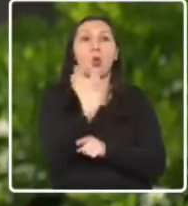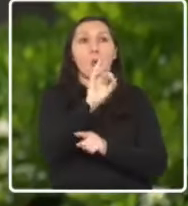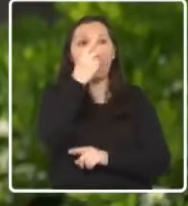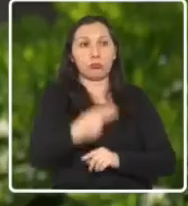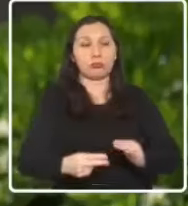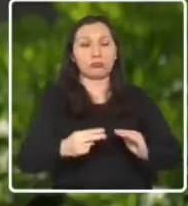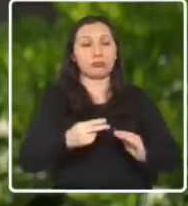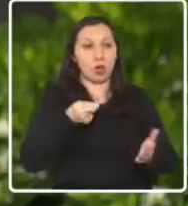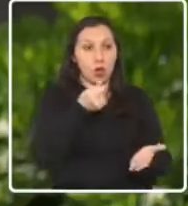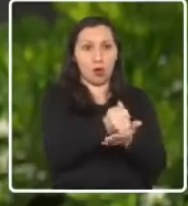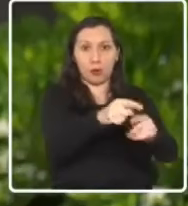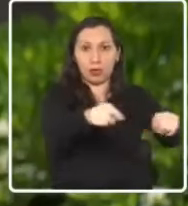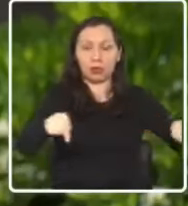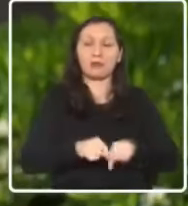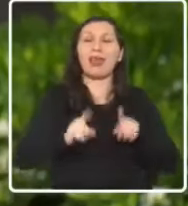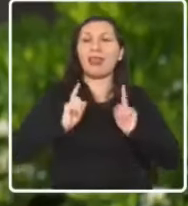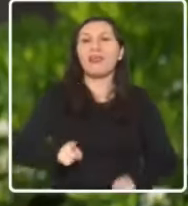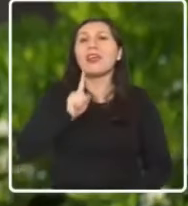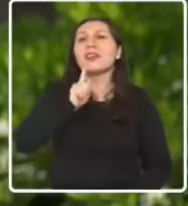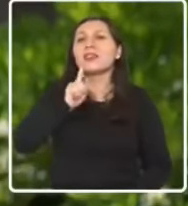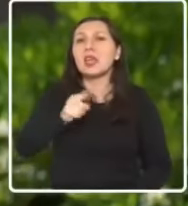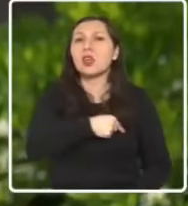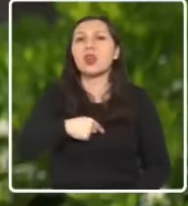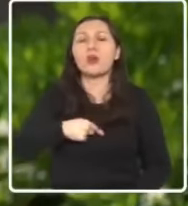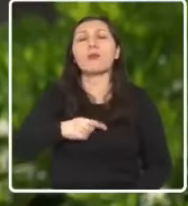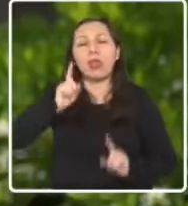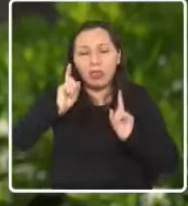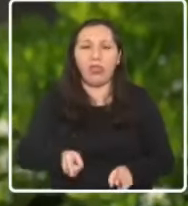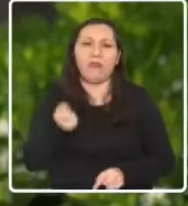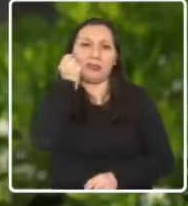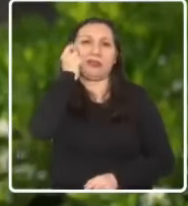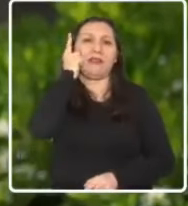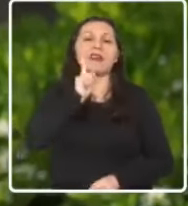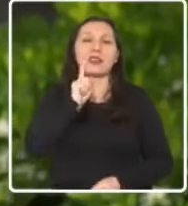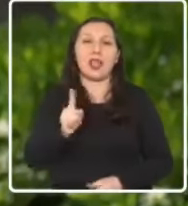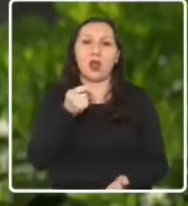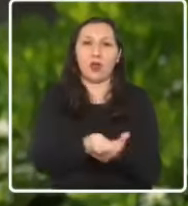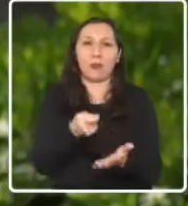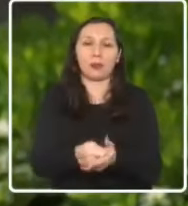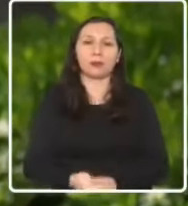propiedad. En esos casos tiene que ser posible identificar al comprador. Hay